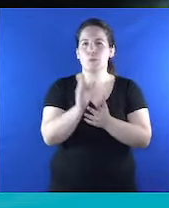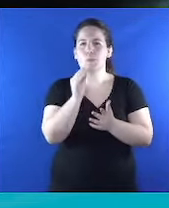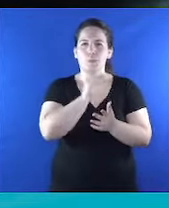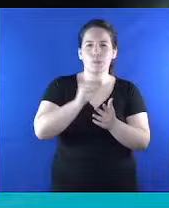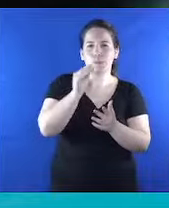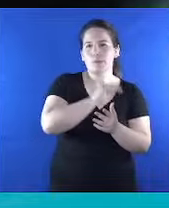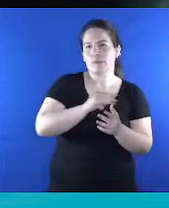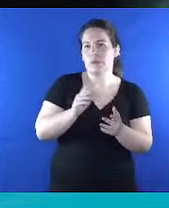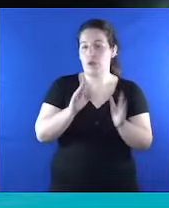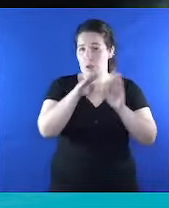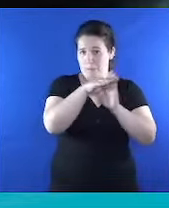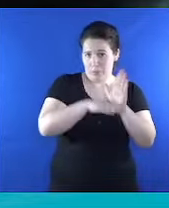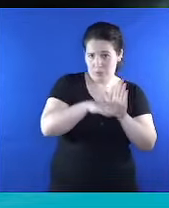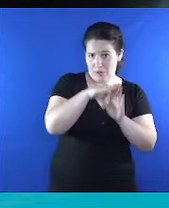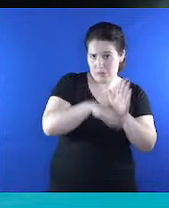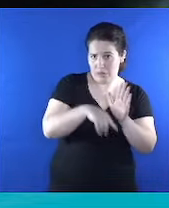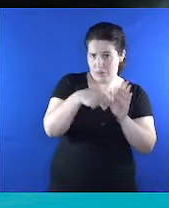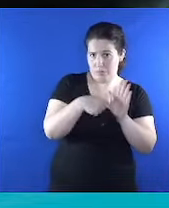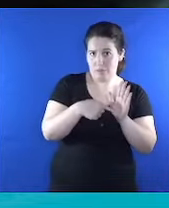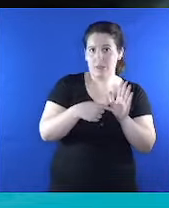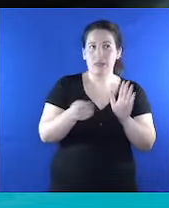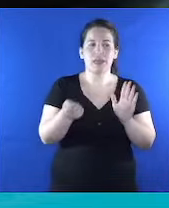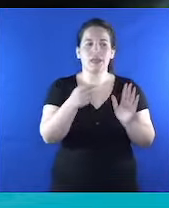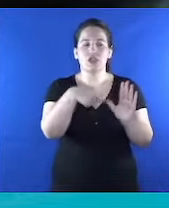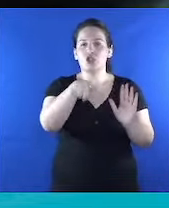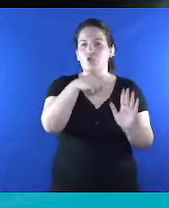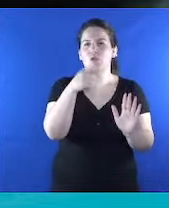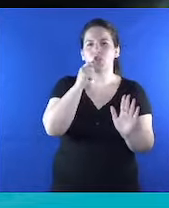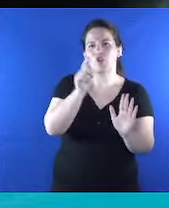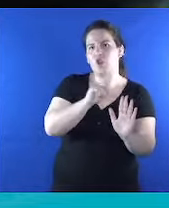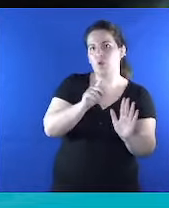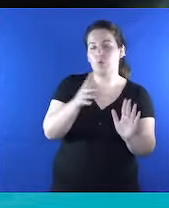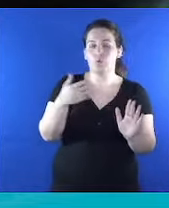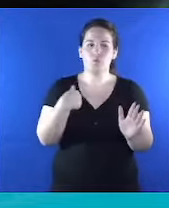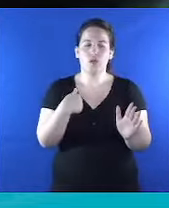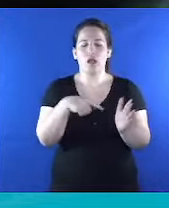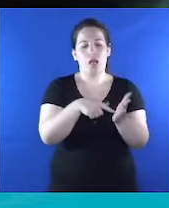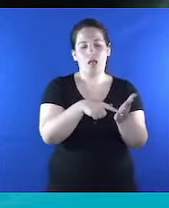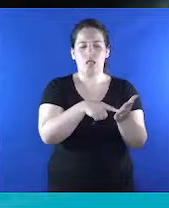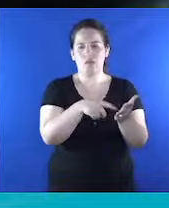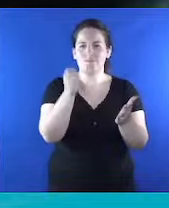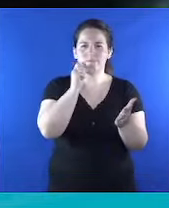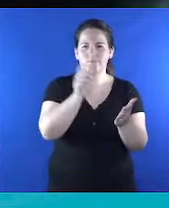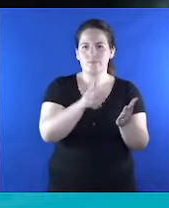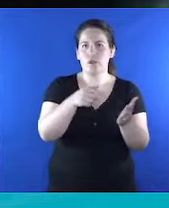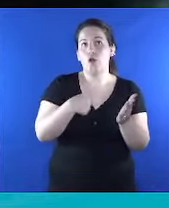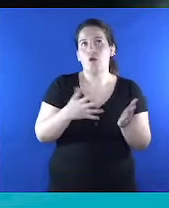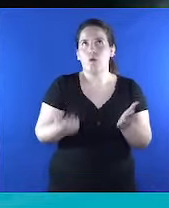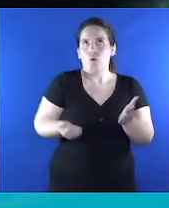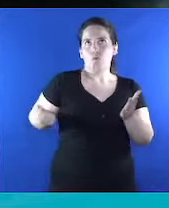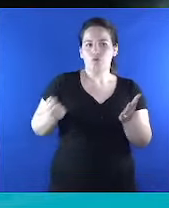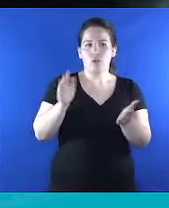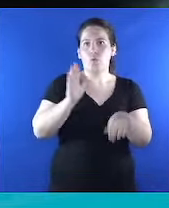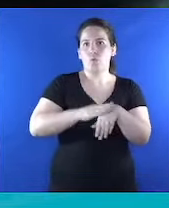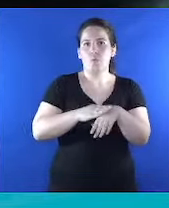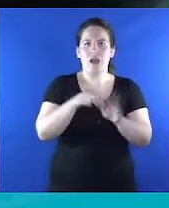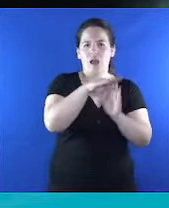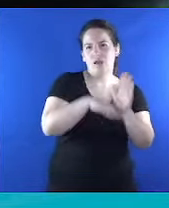determinados programas que no son del gusto de ellos quizás o justifican el ajuste a través de eso